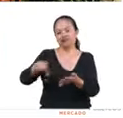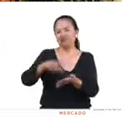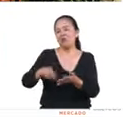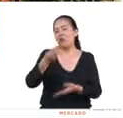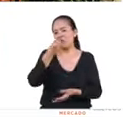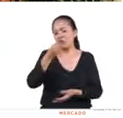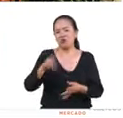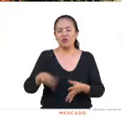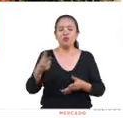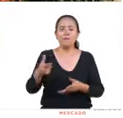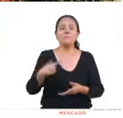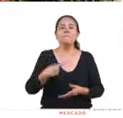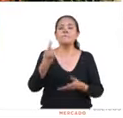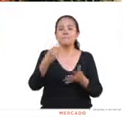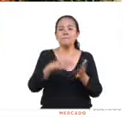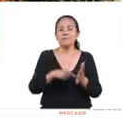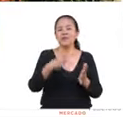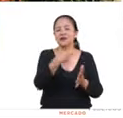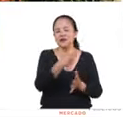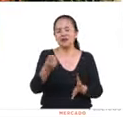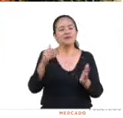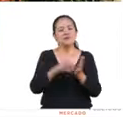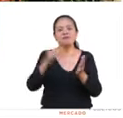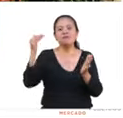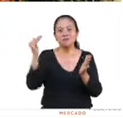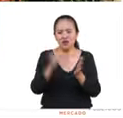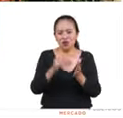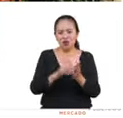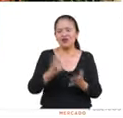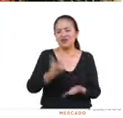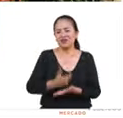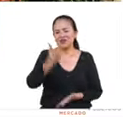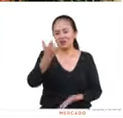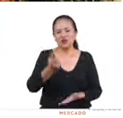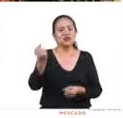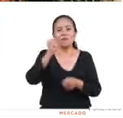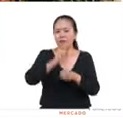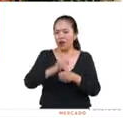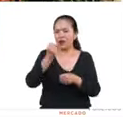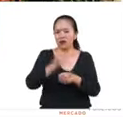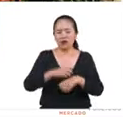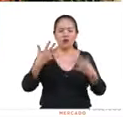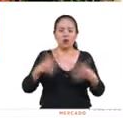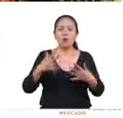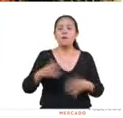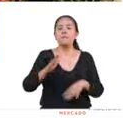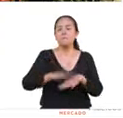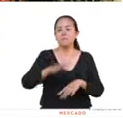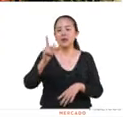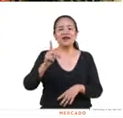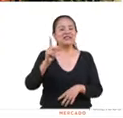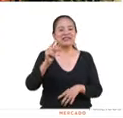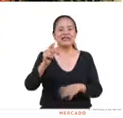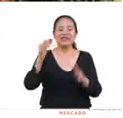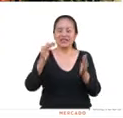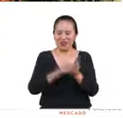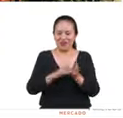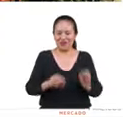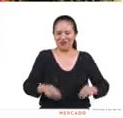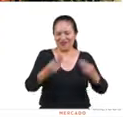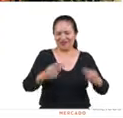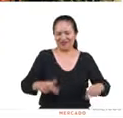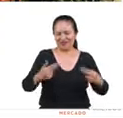económica genera 1.100 millones de pesos semanales, es decir, son más de 70 mil locales. Estamos